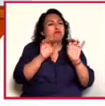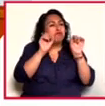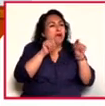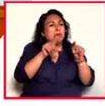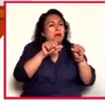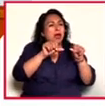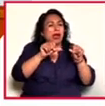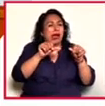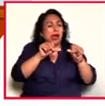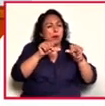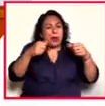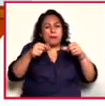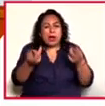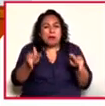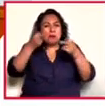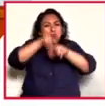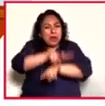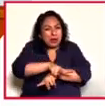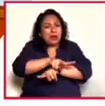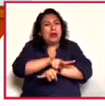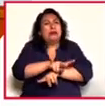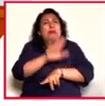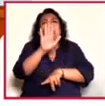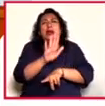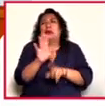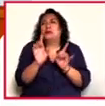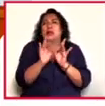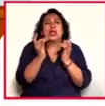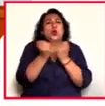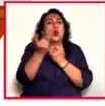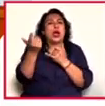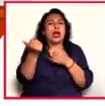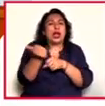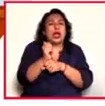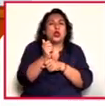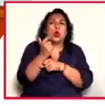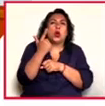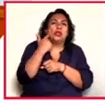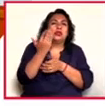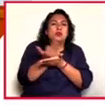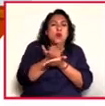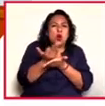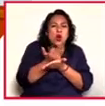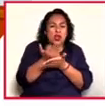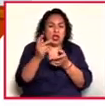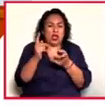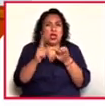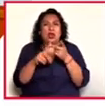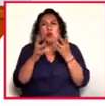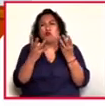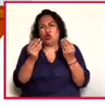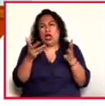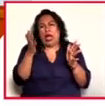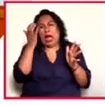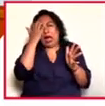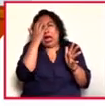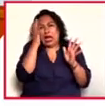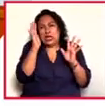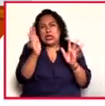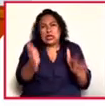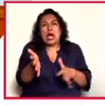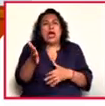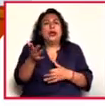¿no? Lo que ocurre un poco de pronto con los actores de tez morena o con muchos que conocemos que están un